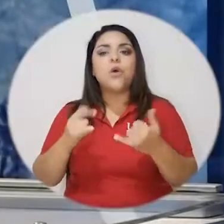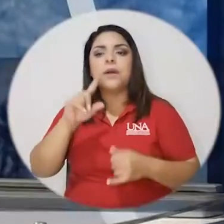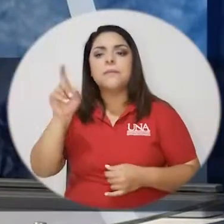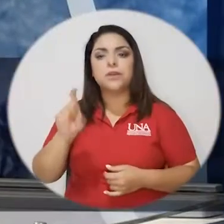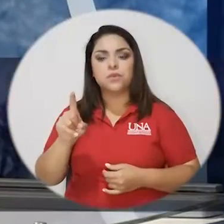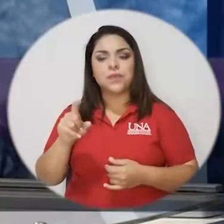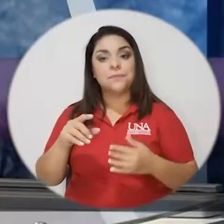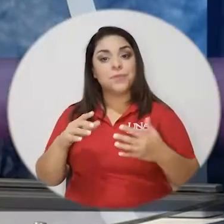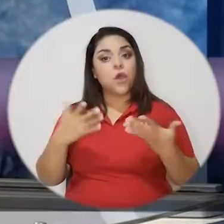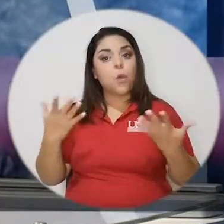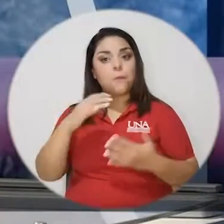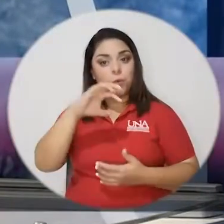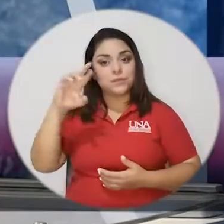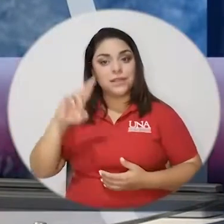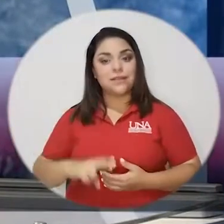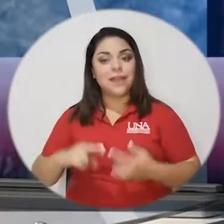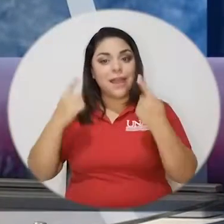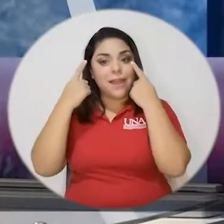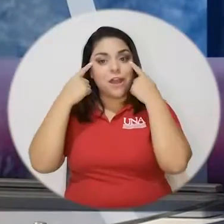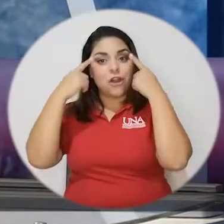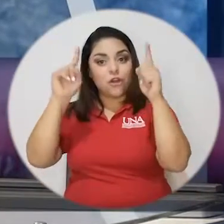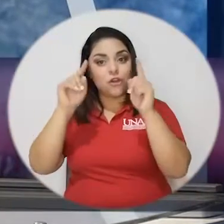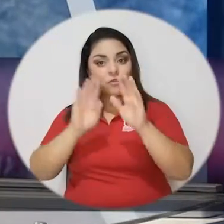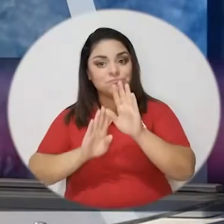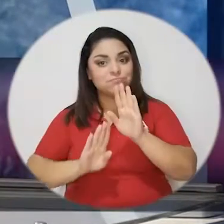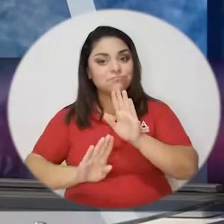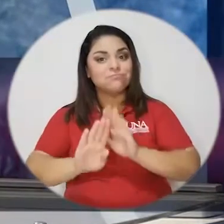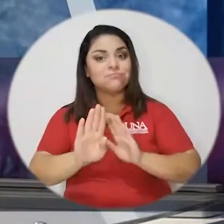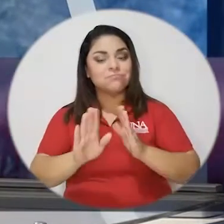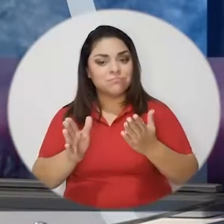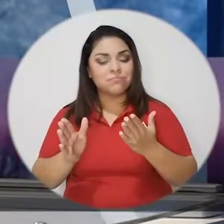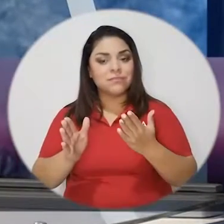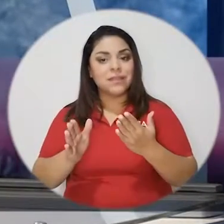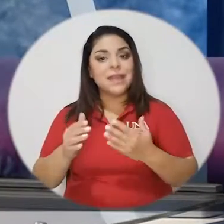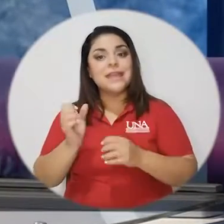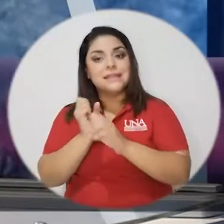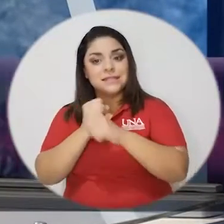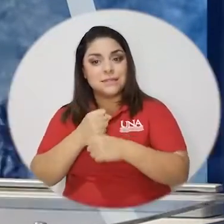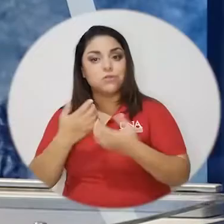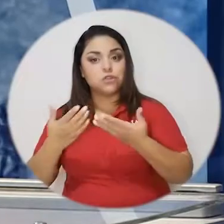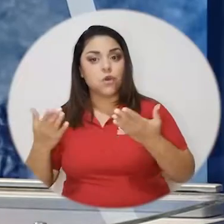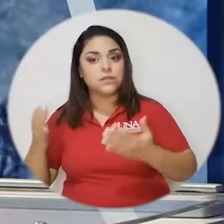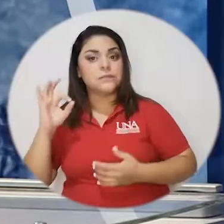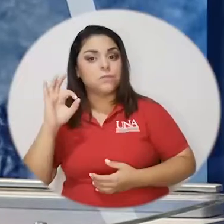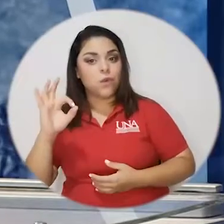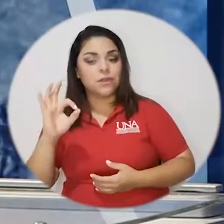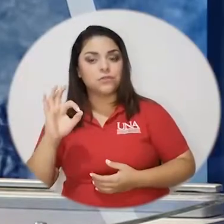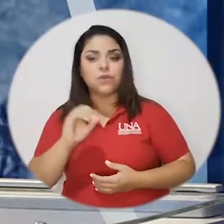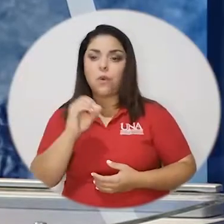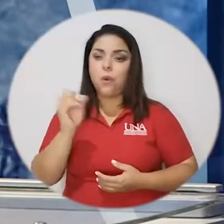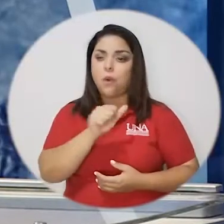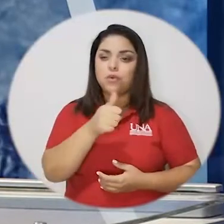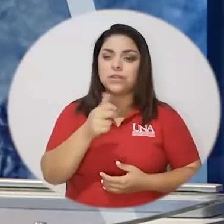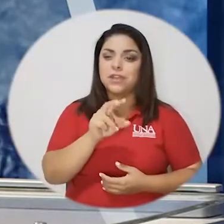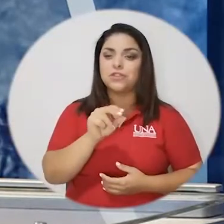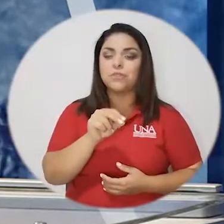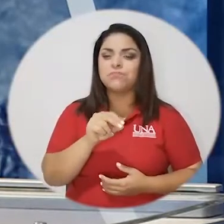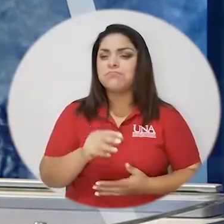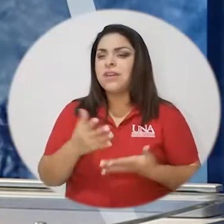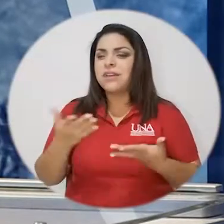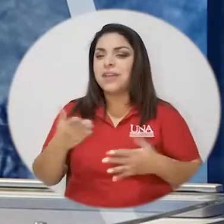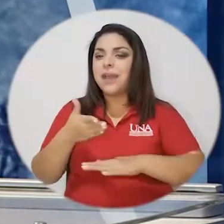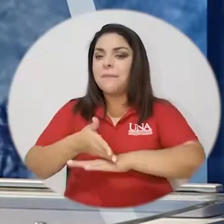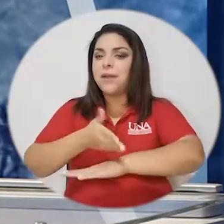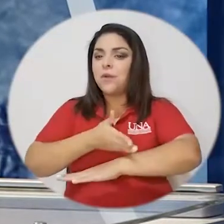Ahora, ¿qué tal sacamos la tarea? Esa es la pregunta del millón, ¿verdad? O sea, hicimos cosas buenas, otras tal vez no tanto. Posibilidad